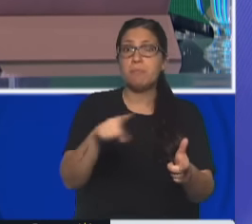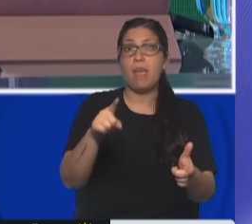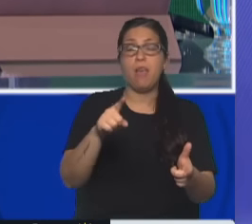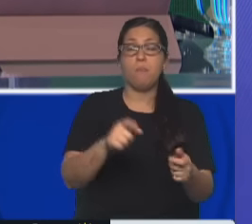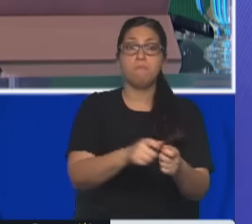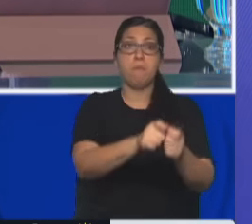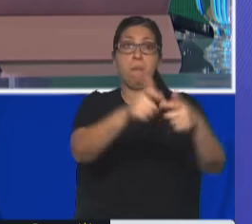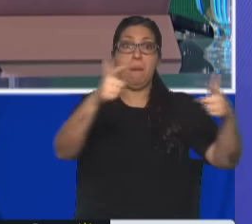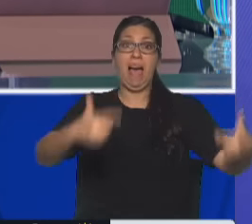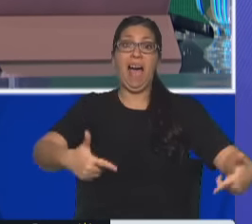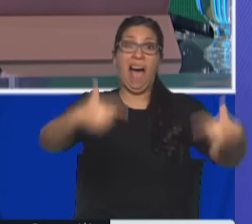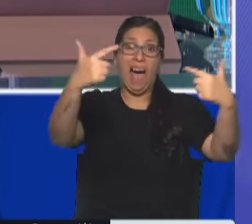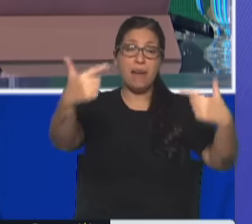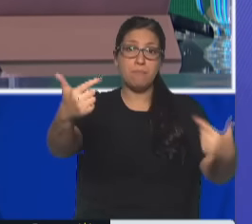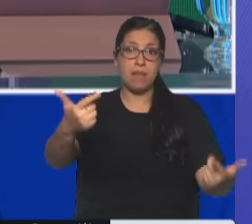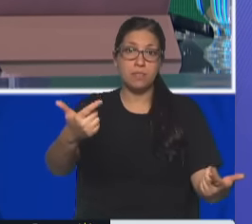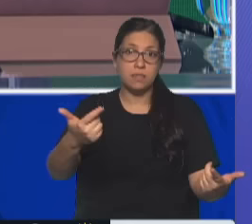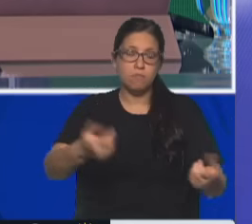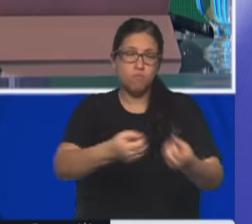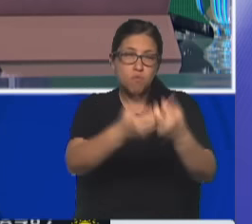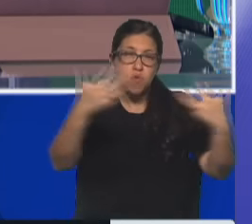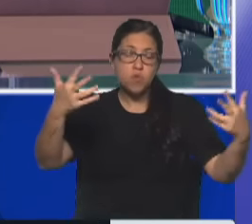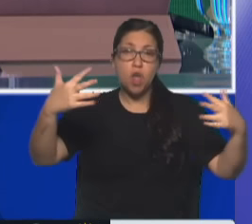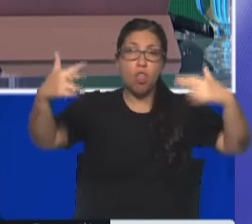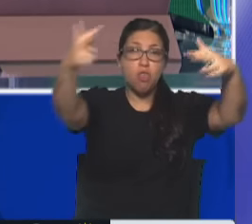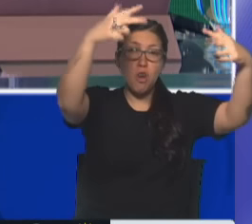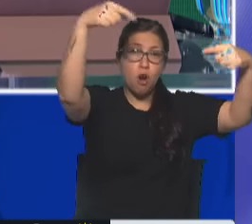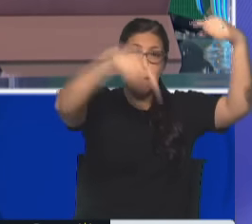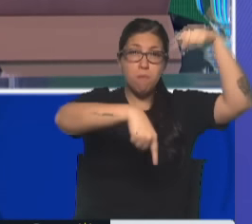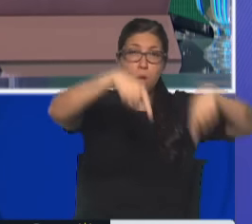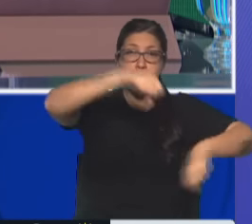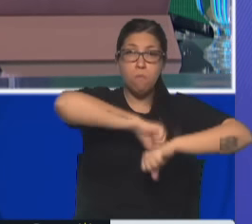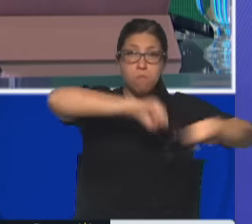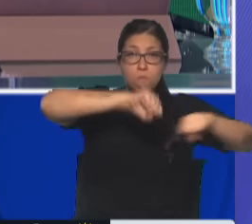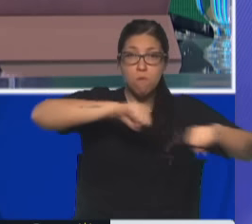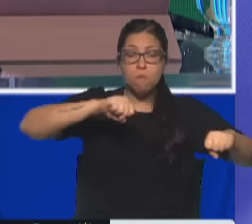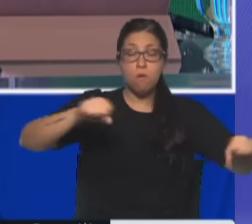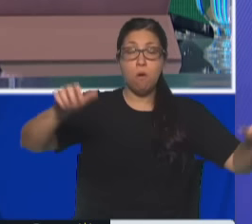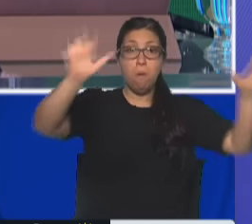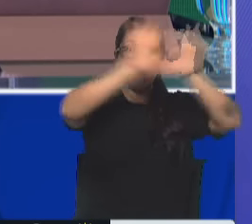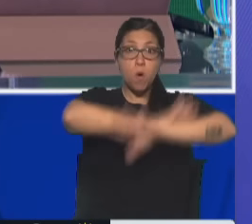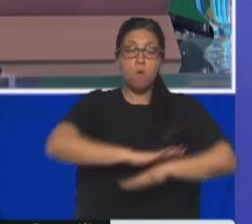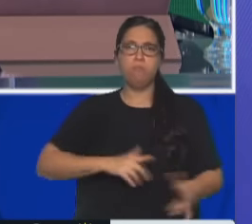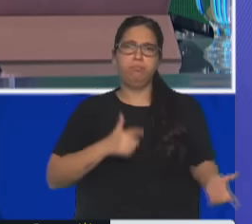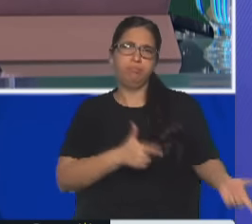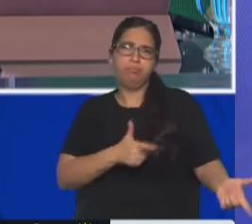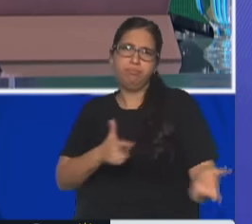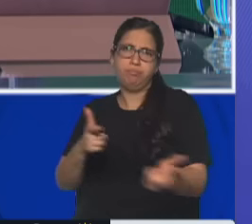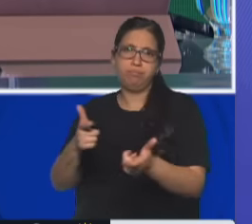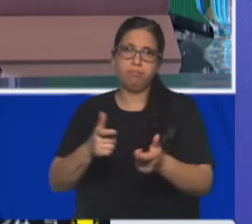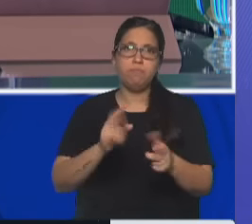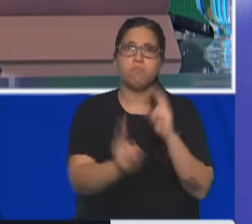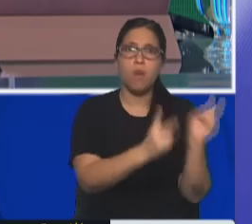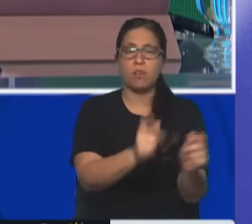con tantas armas, recordemos que mucho se habló de los drones y cómo tiraban las granadas a través de los drones, bueno, esto llevó a que el número de